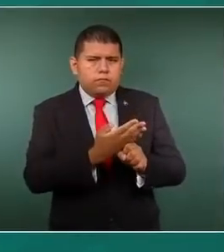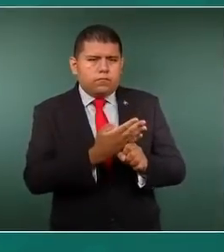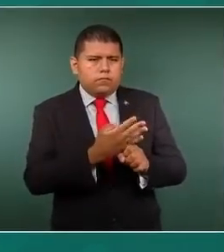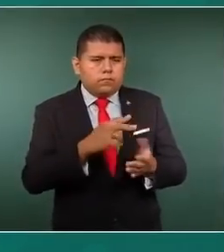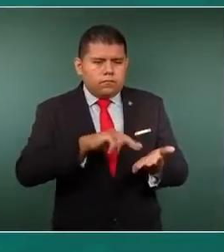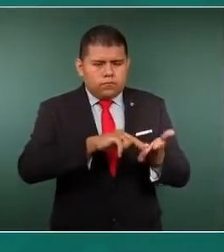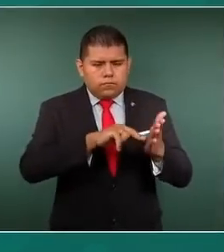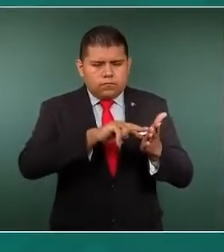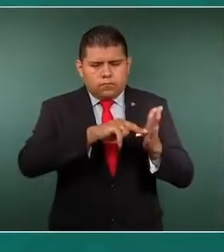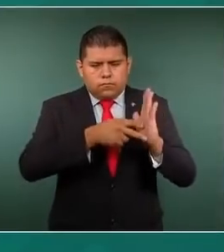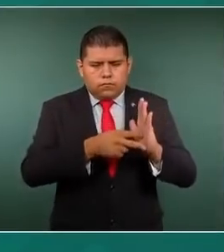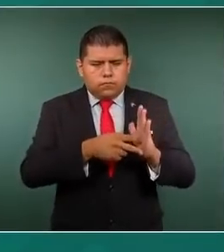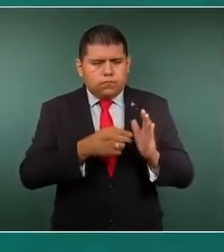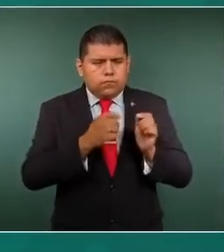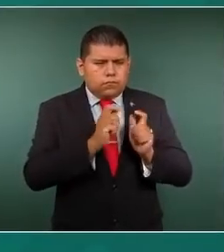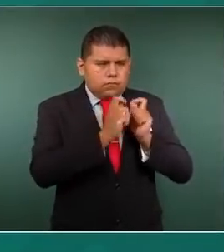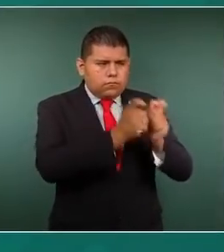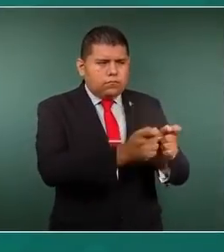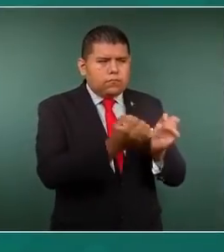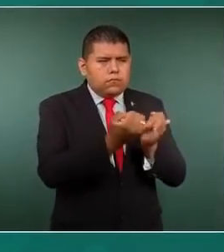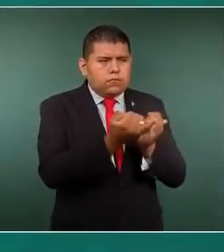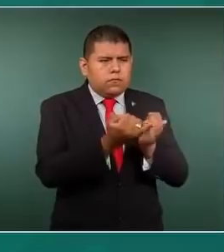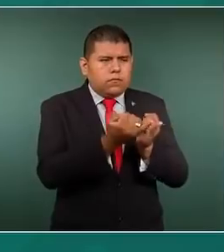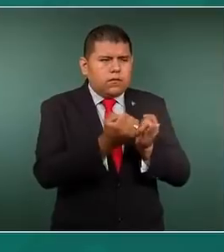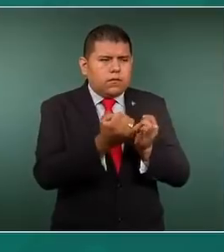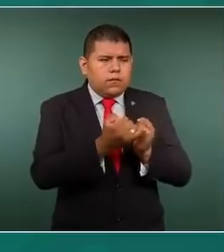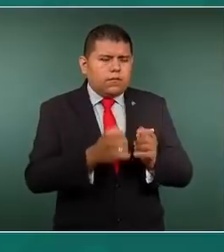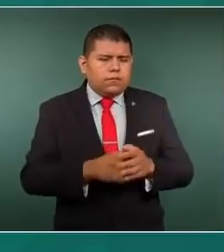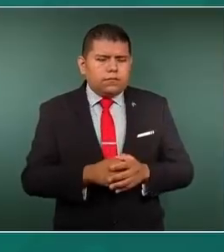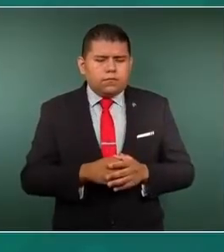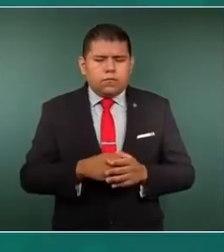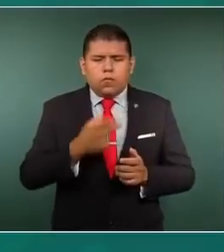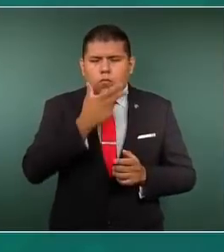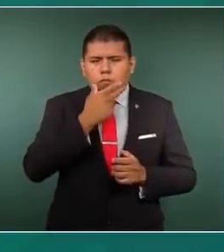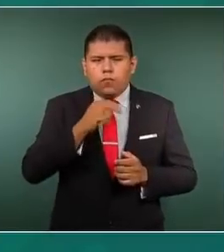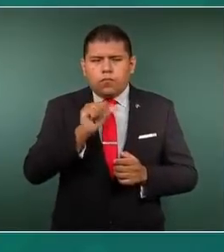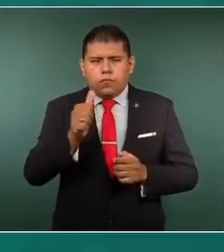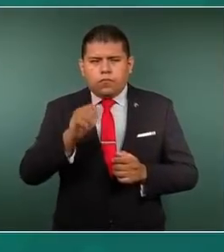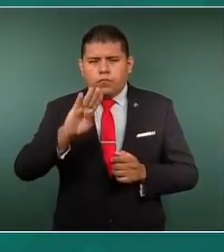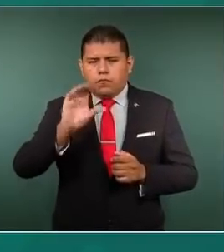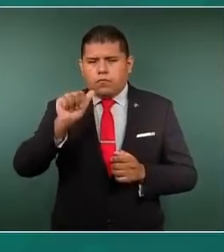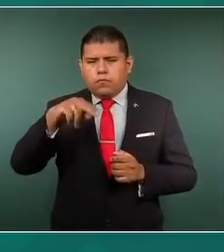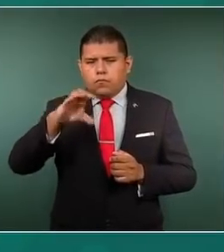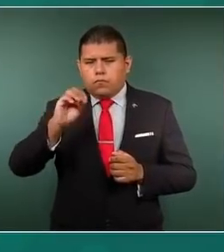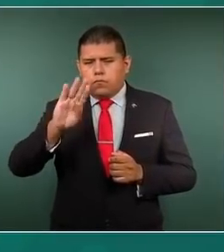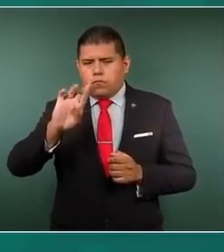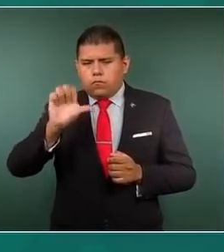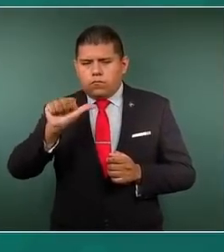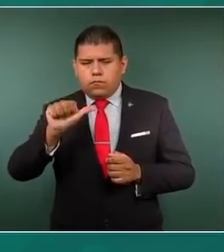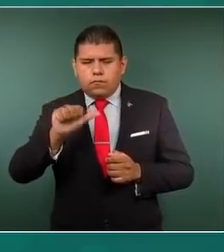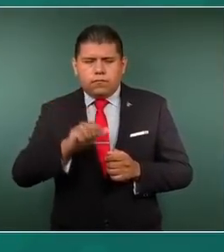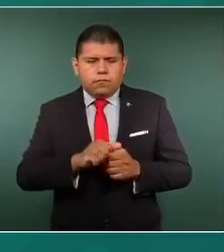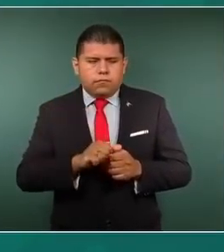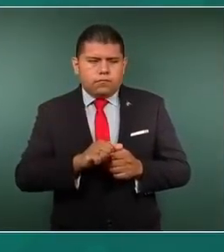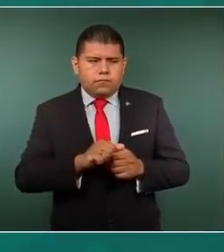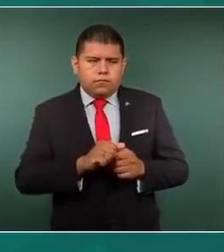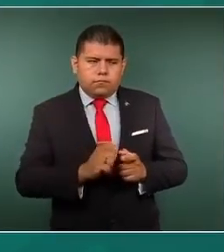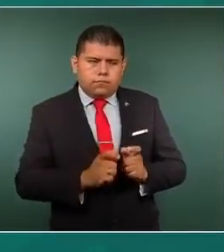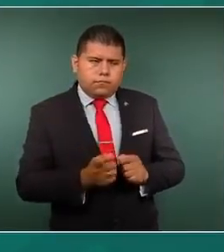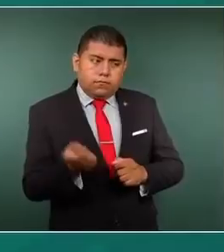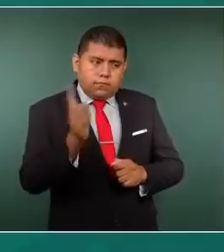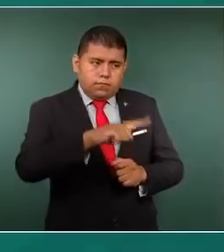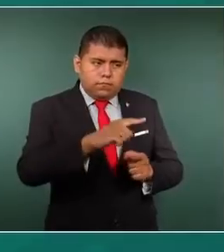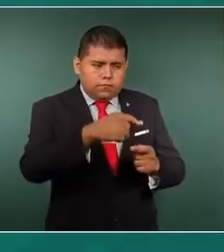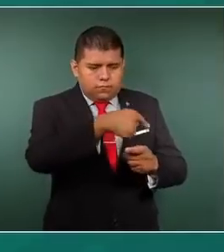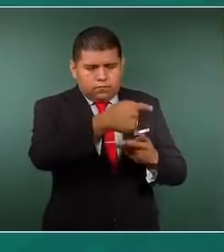el director de banobras porque mendoza ya tienen instrucciones para que en